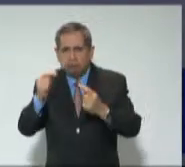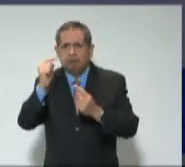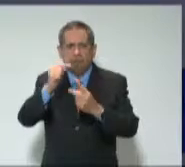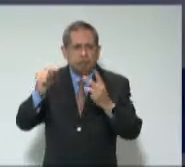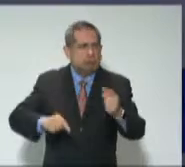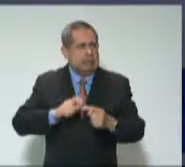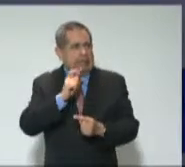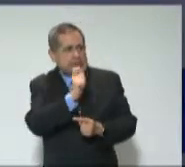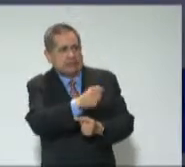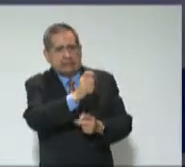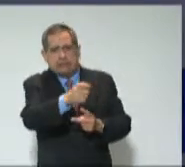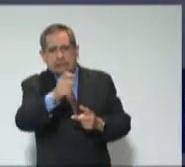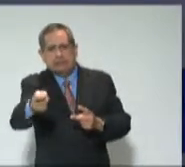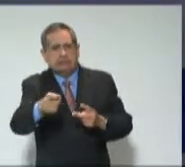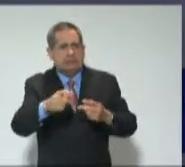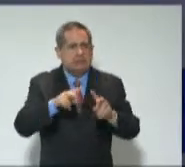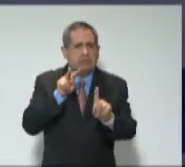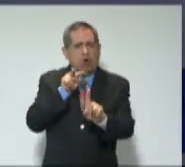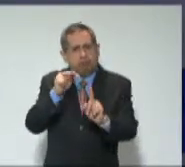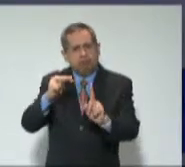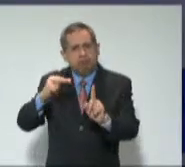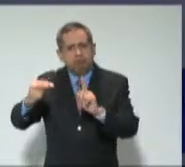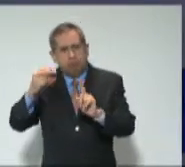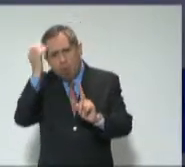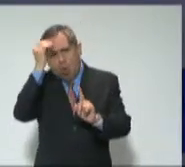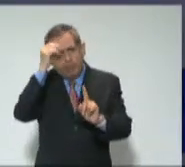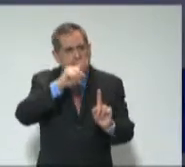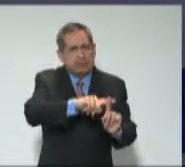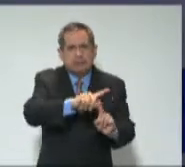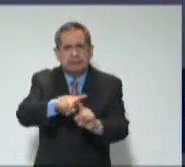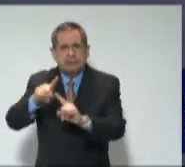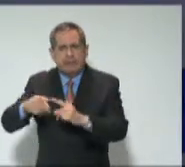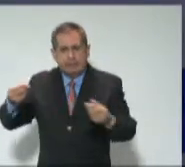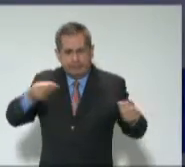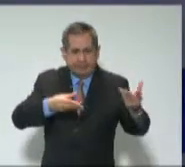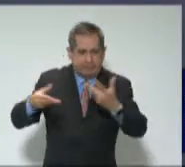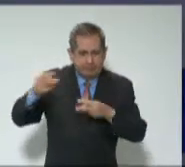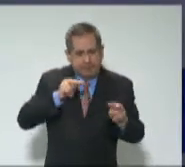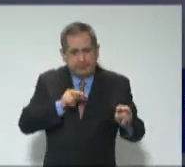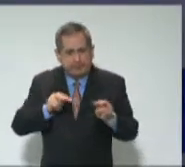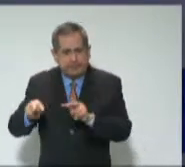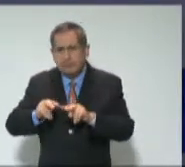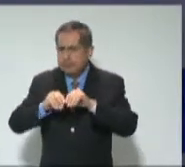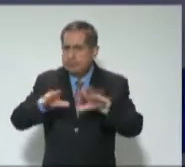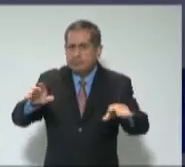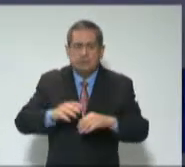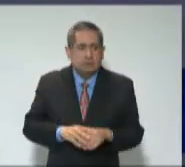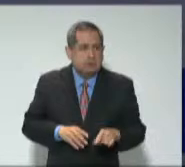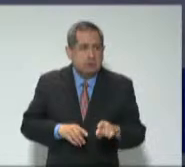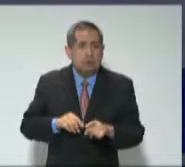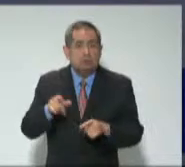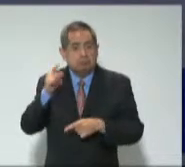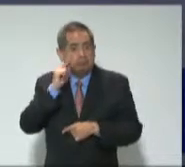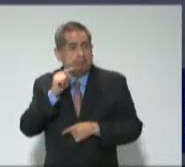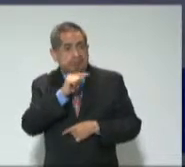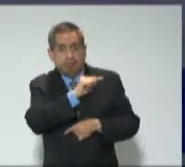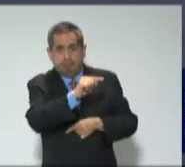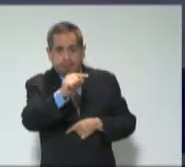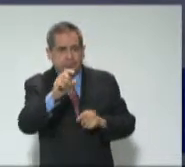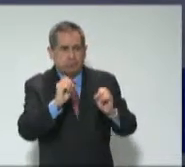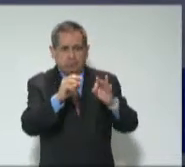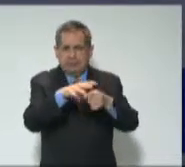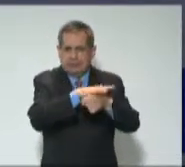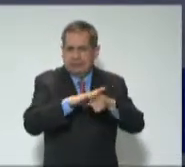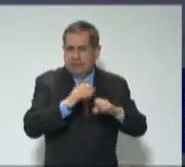voces todos los enfoques y todas las propuestas recuperar la experiencia de los organismos garantes